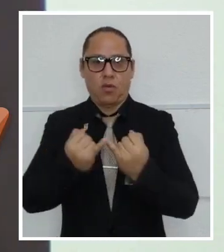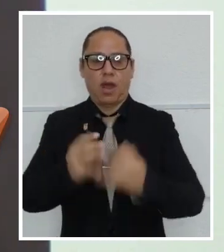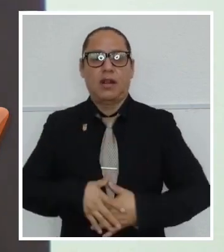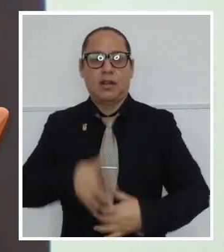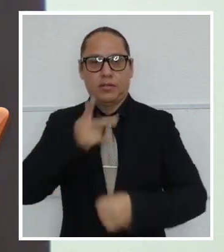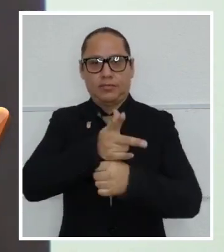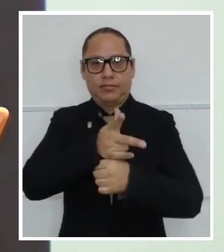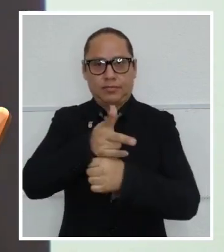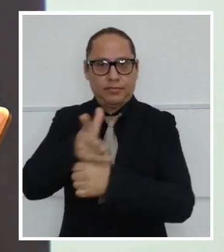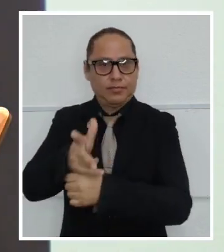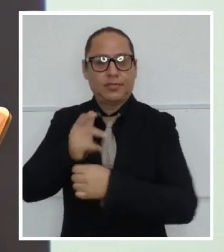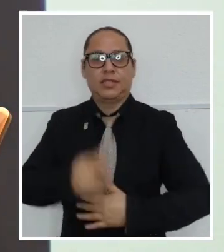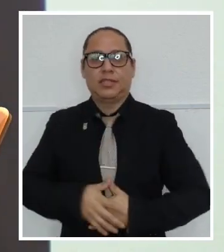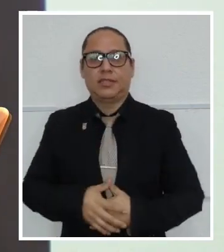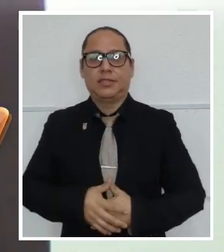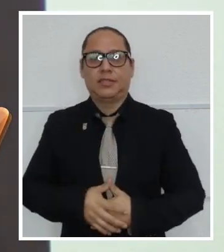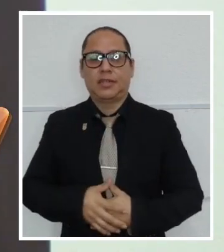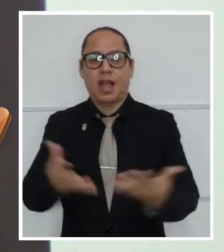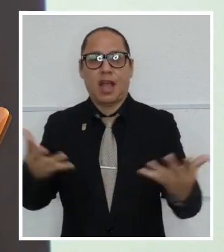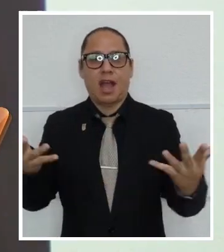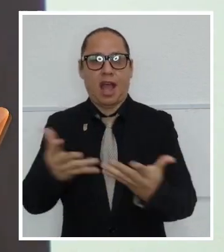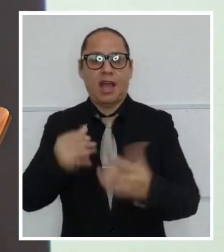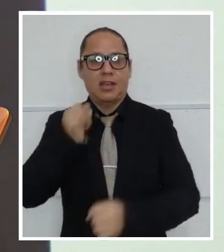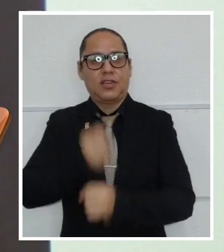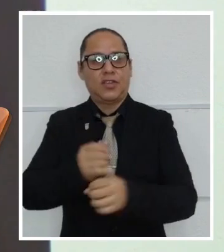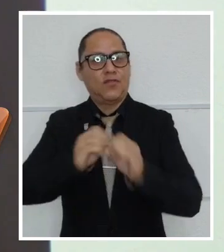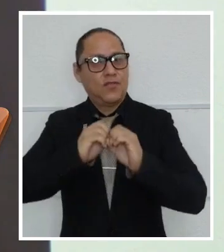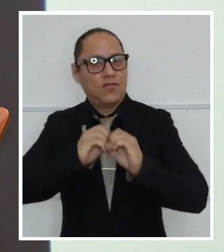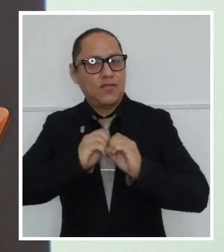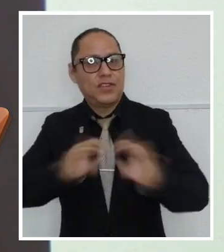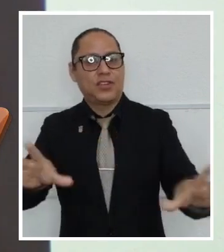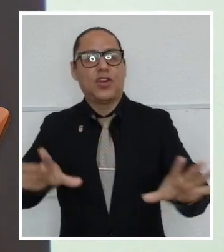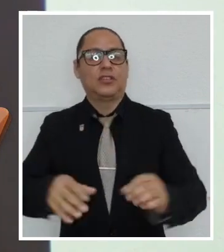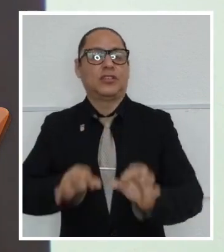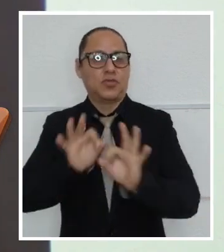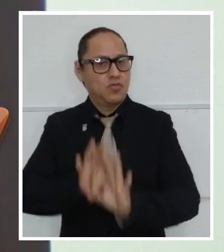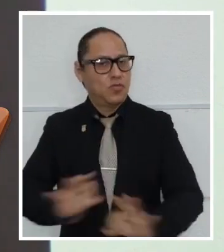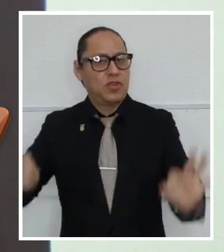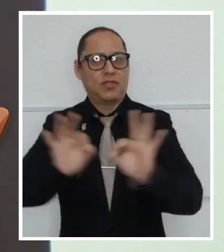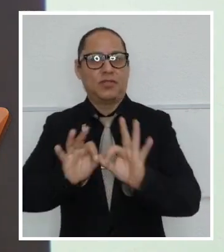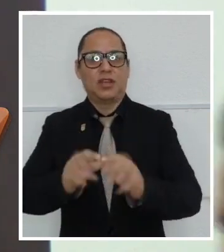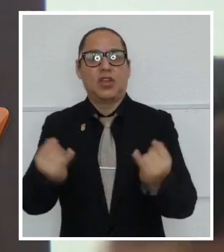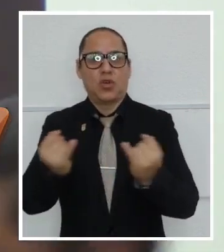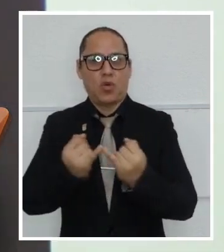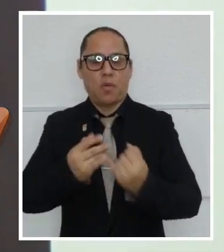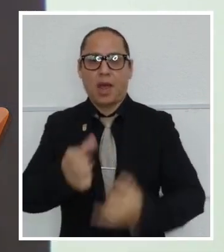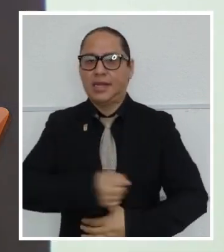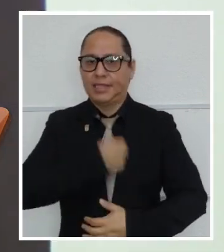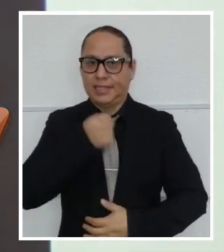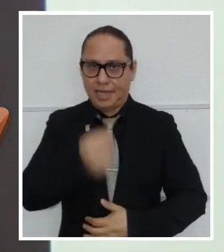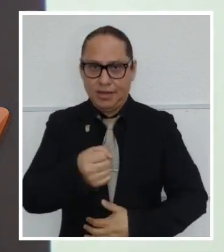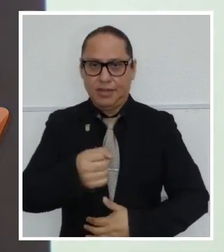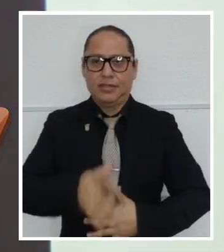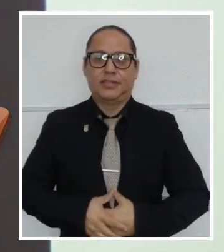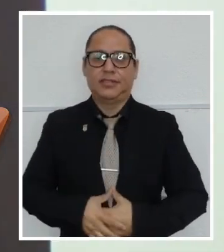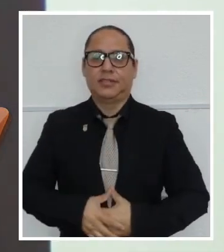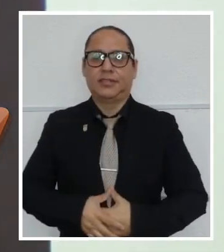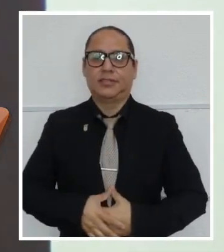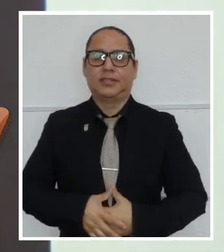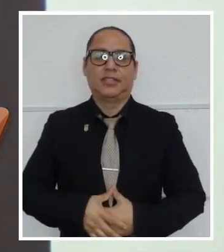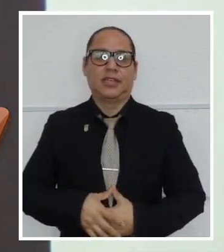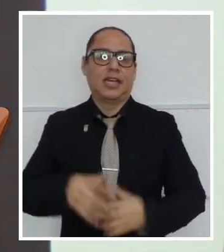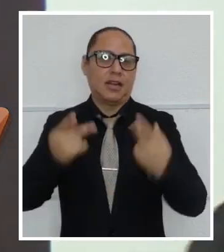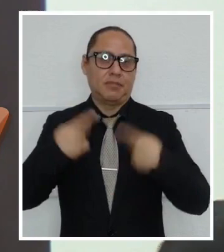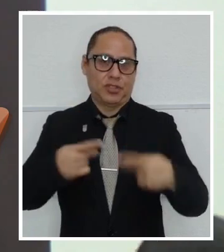a los medios de comunicación que realizan la importante labor de informar Y por supuesto saludo efectivamente a las y